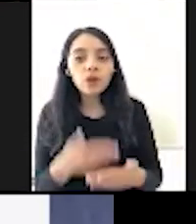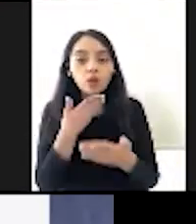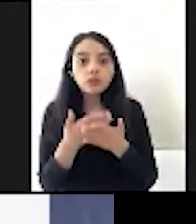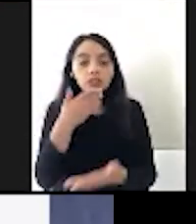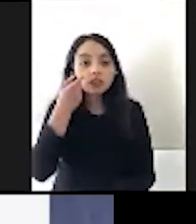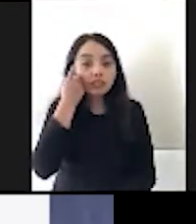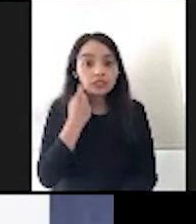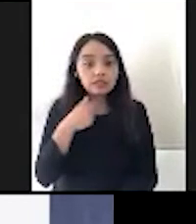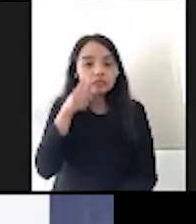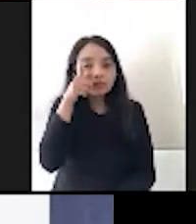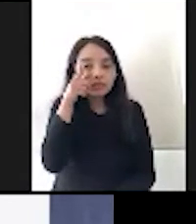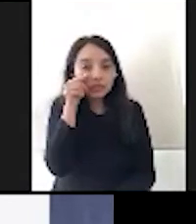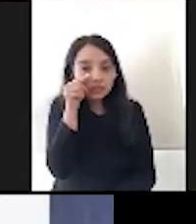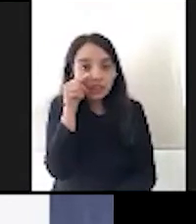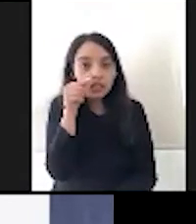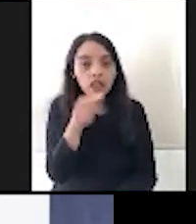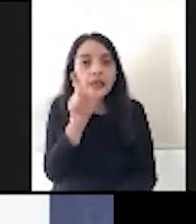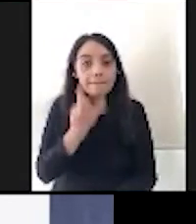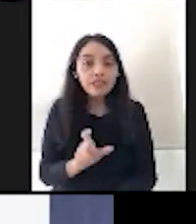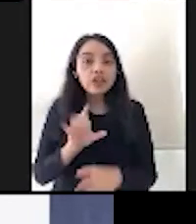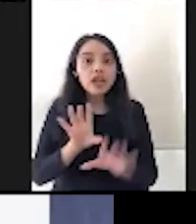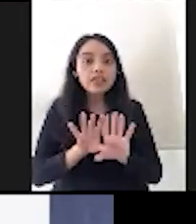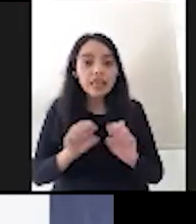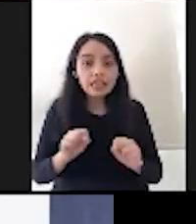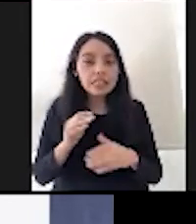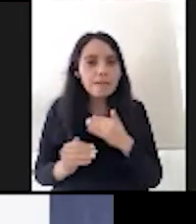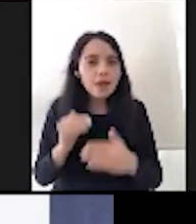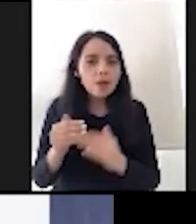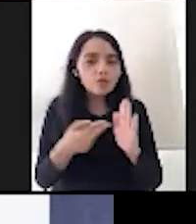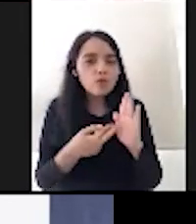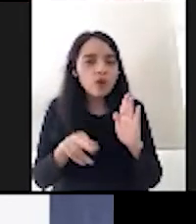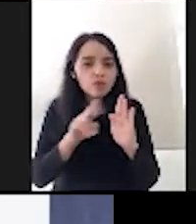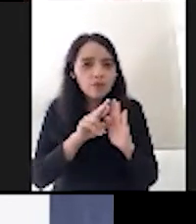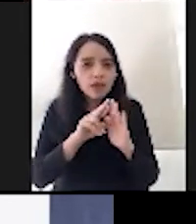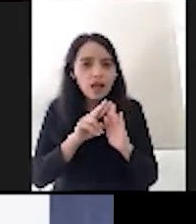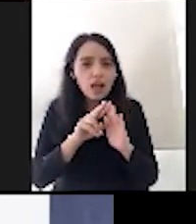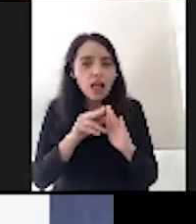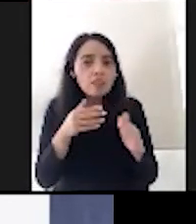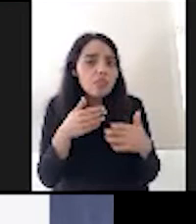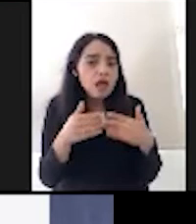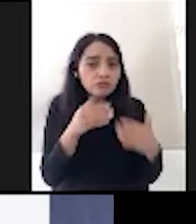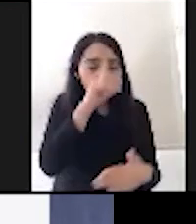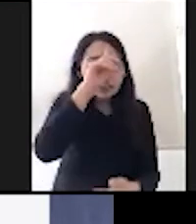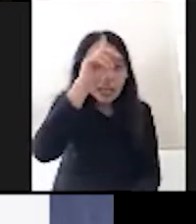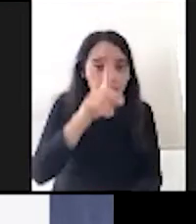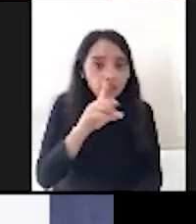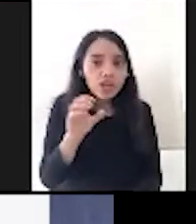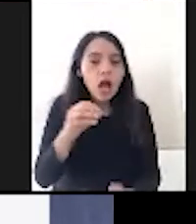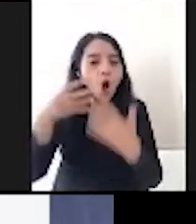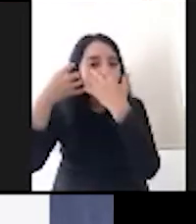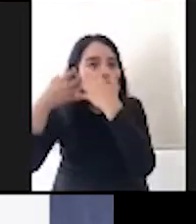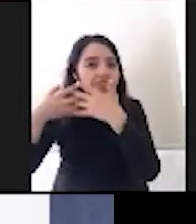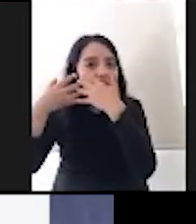está lista para iniciar un proceso de rehabilitación, ya sea convencional o de neurorehabilitación visual. Pero ¿cuáles son